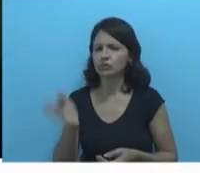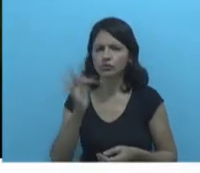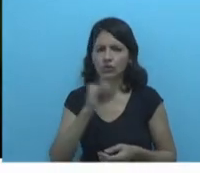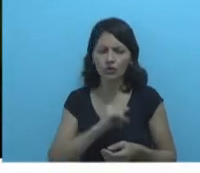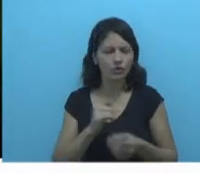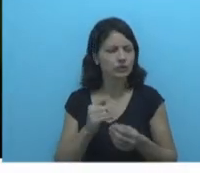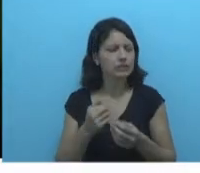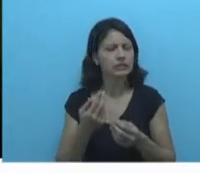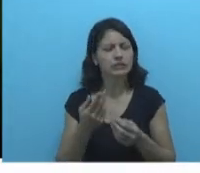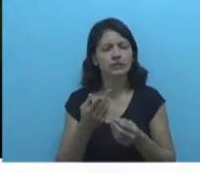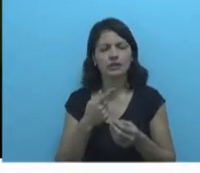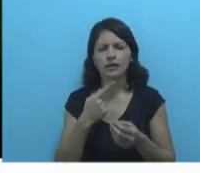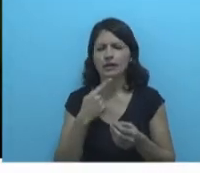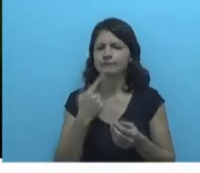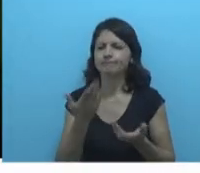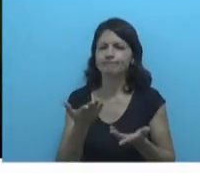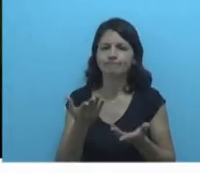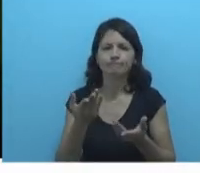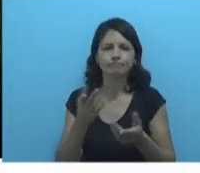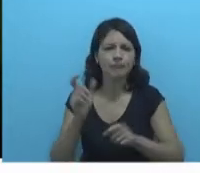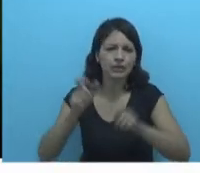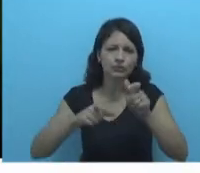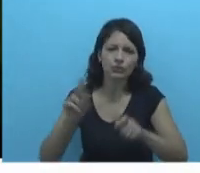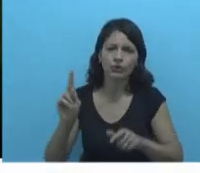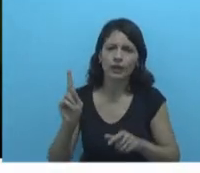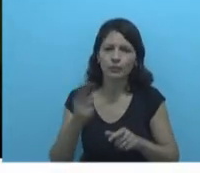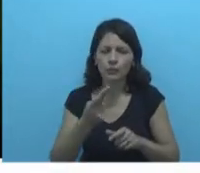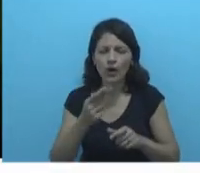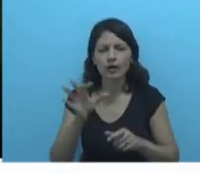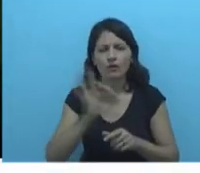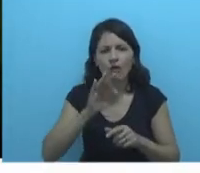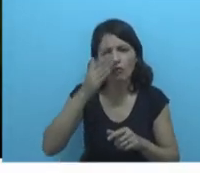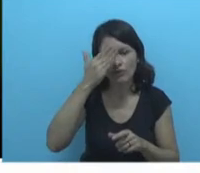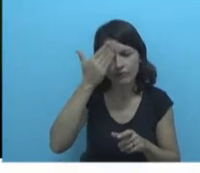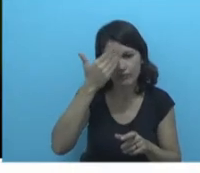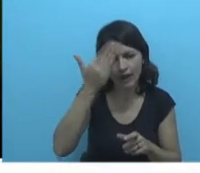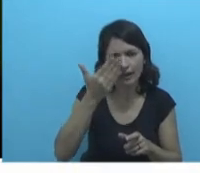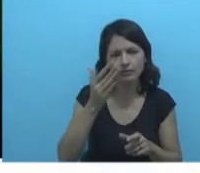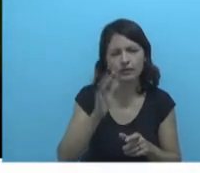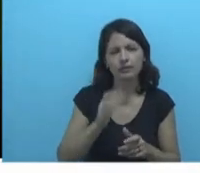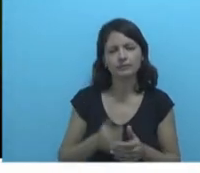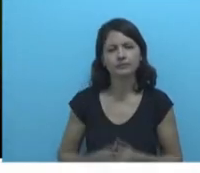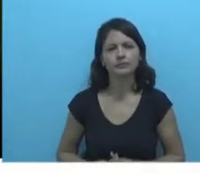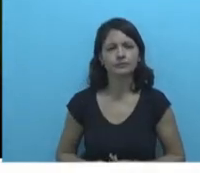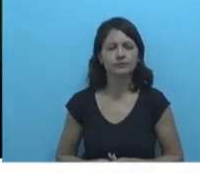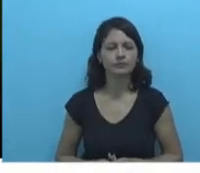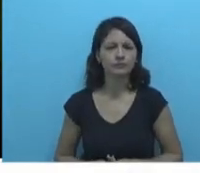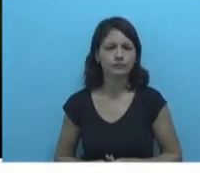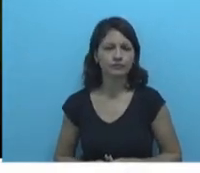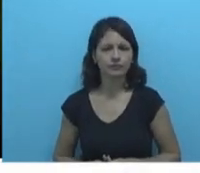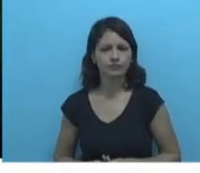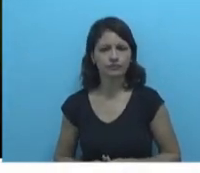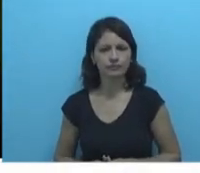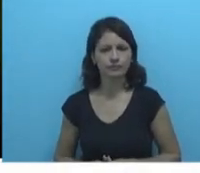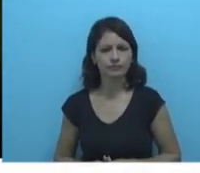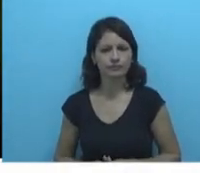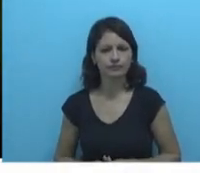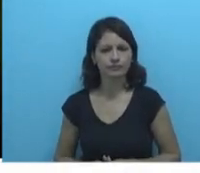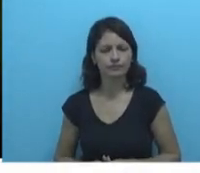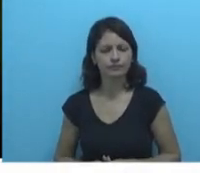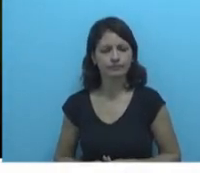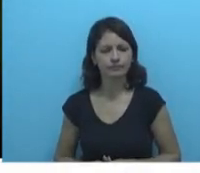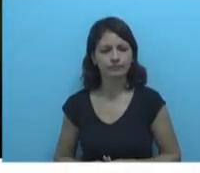persona contagiada o una nueva persona fallecida. Y vemos cómo la